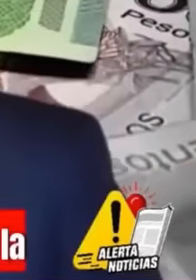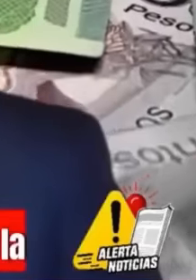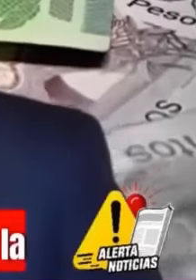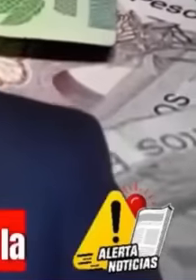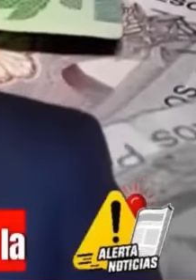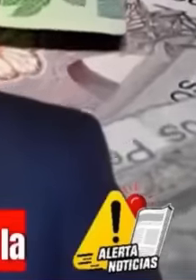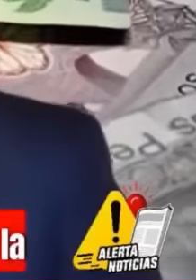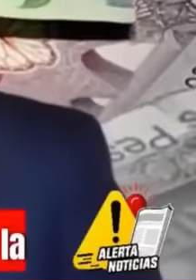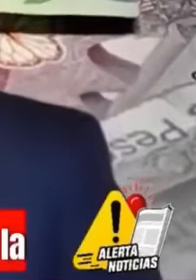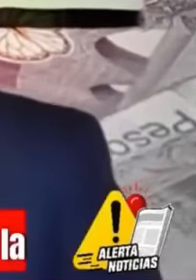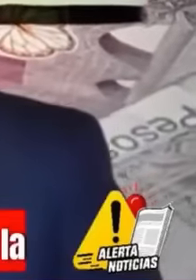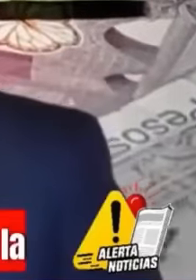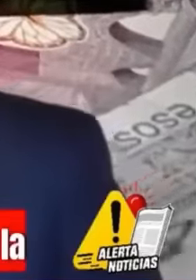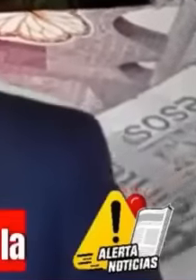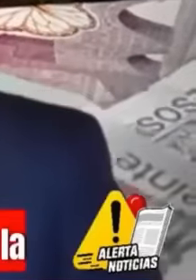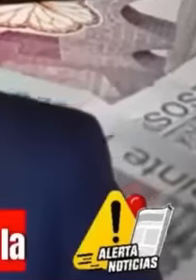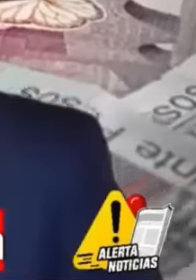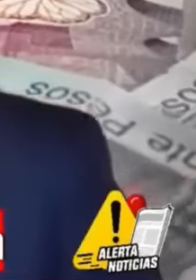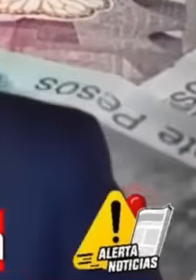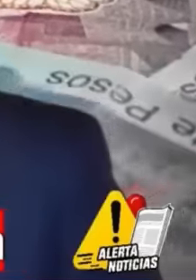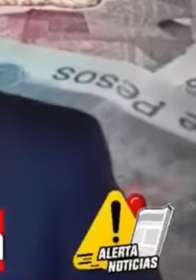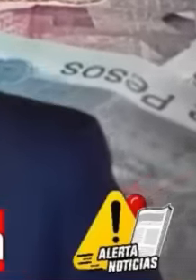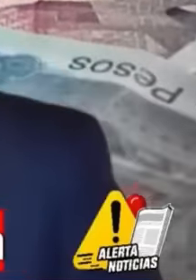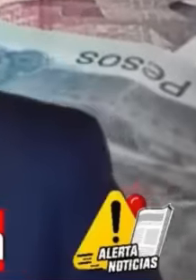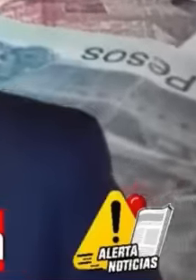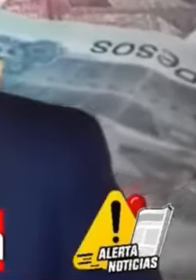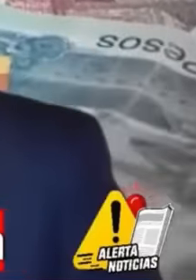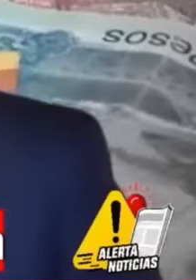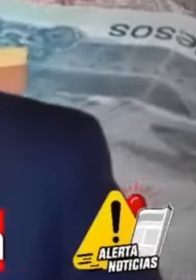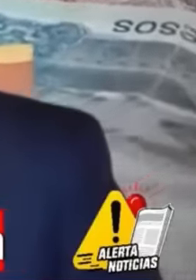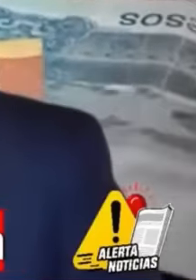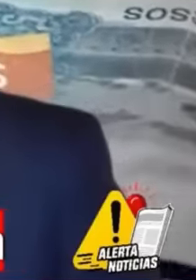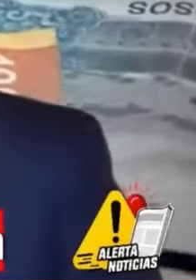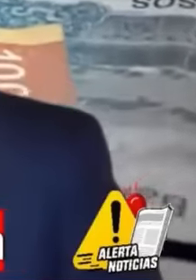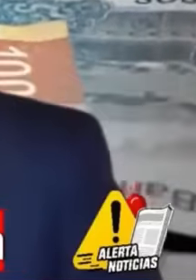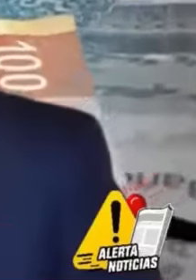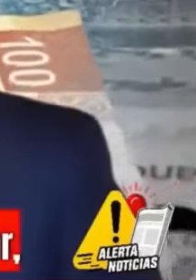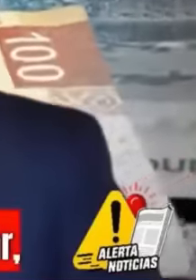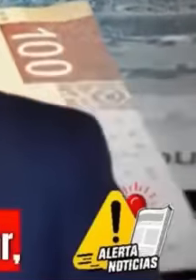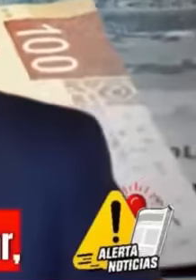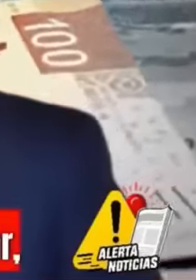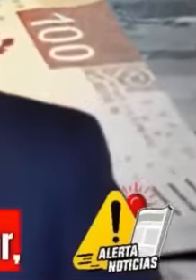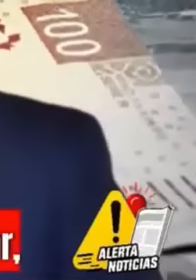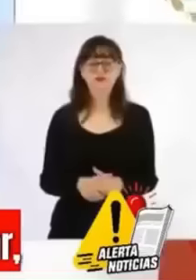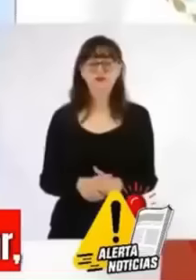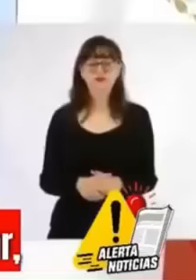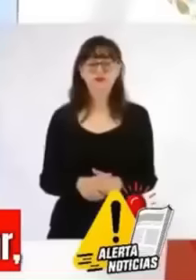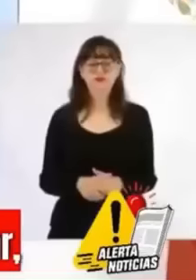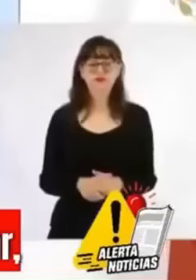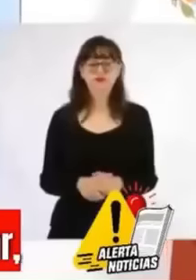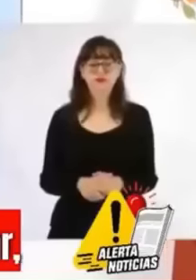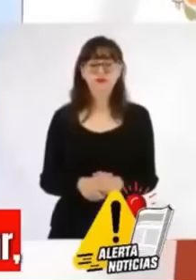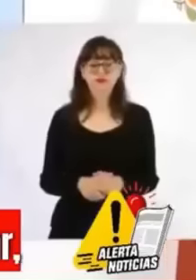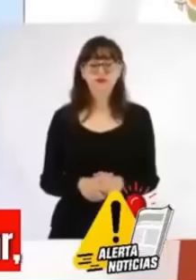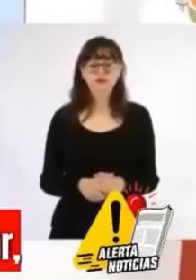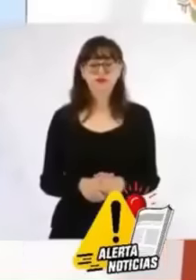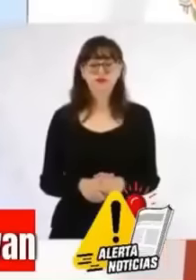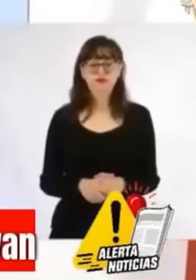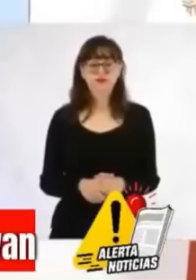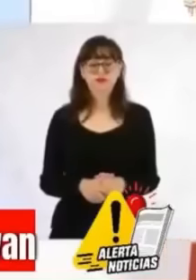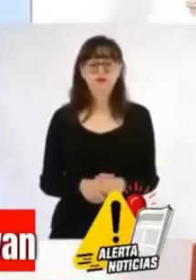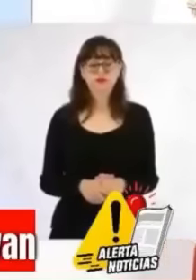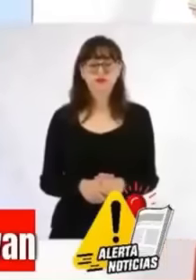hacían era robar a manos llenas y de la manera más descarada. Pero por fin alguien nos está poniendo en su